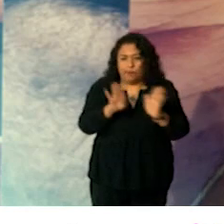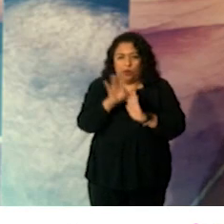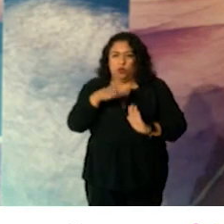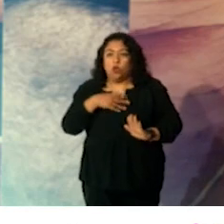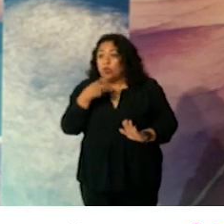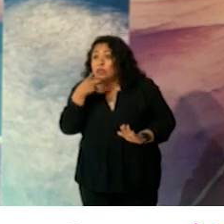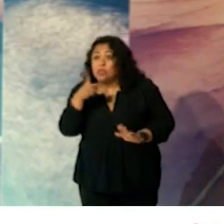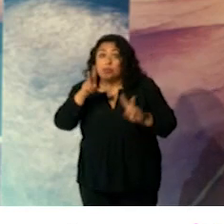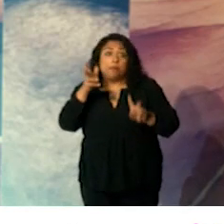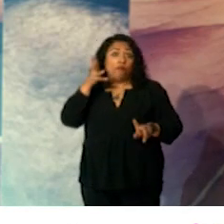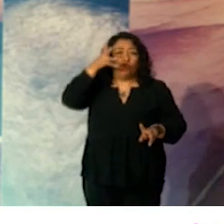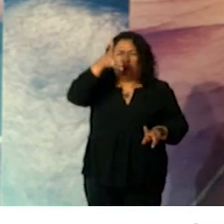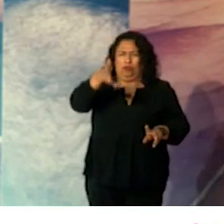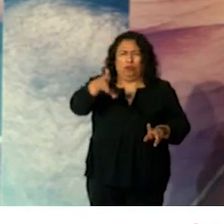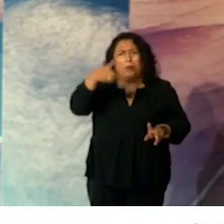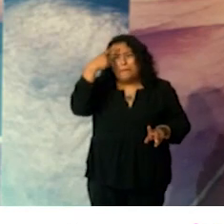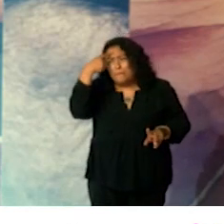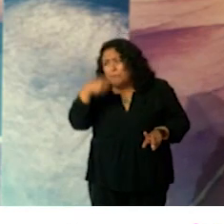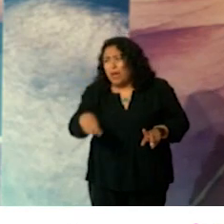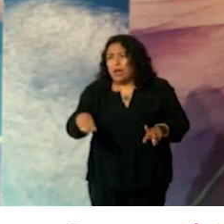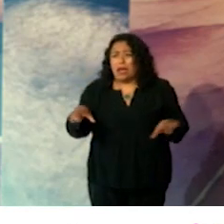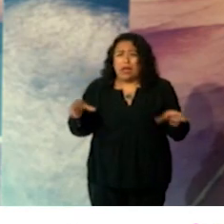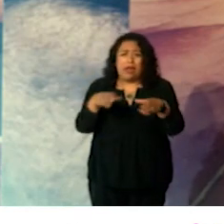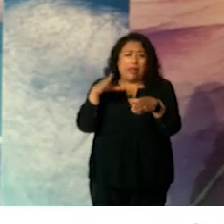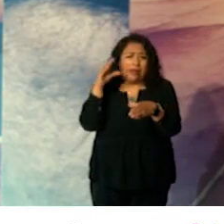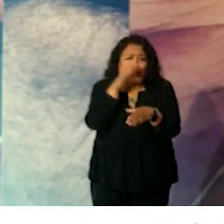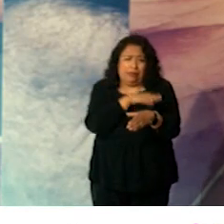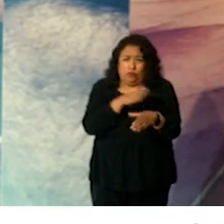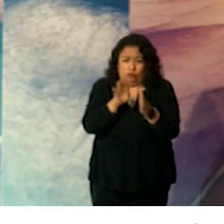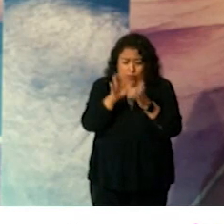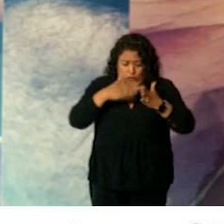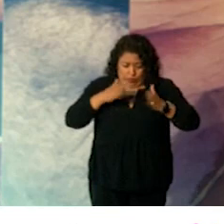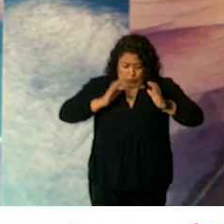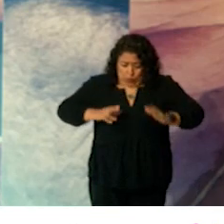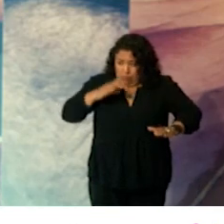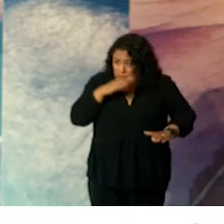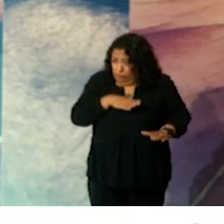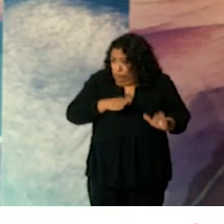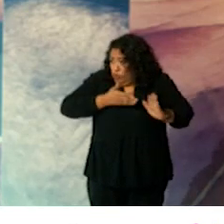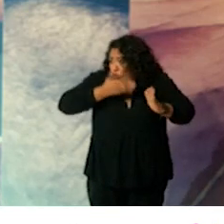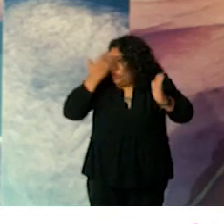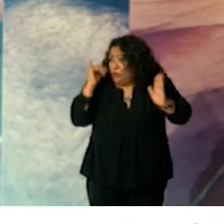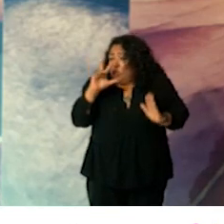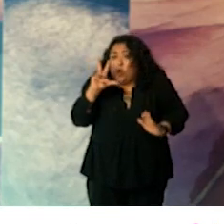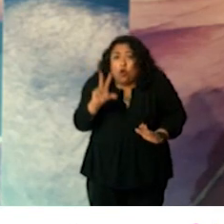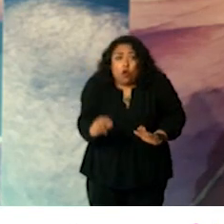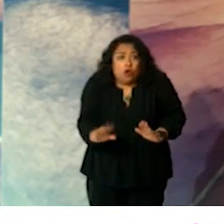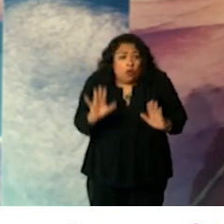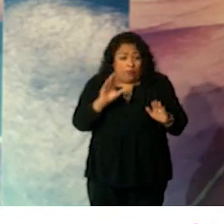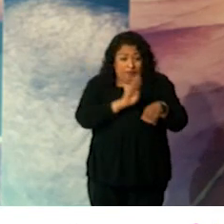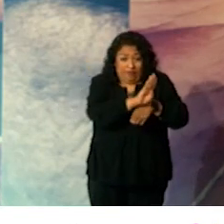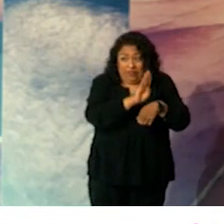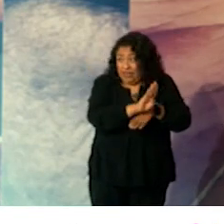de futuro para cuerpos negros, por ejemplo, como el mío, que ni siquiera sabes si puedes o no cumplir en